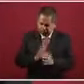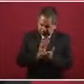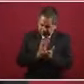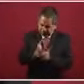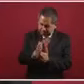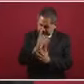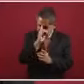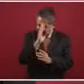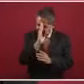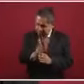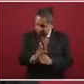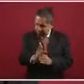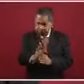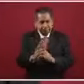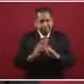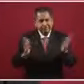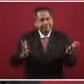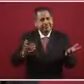Además,